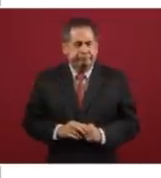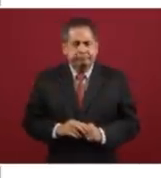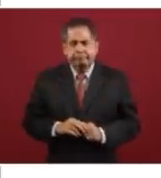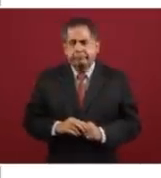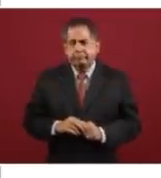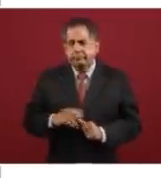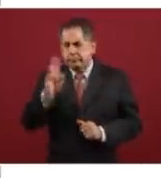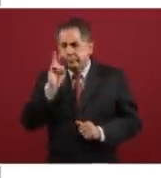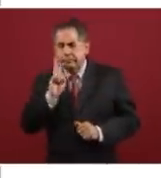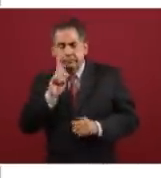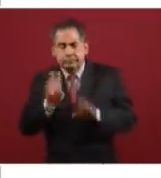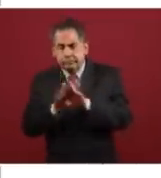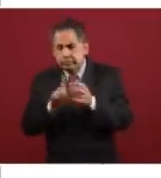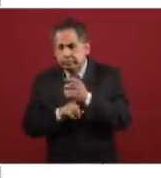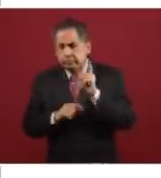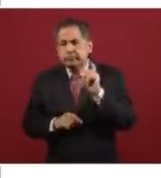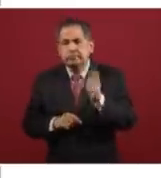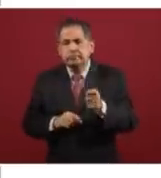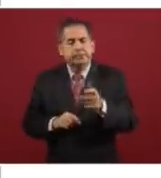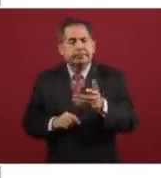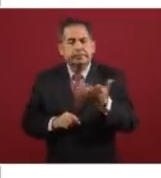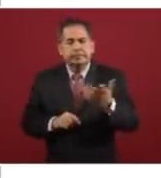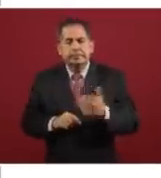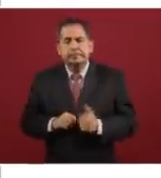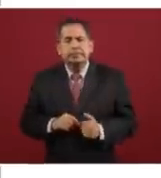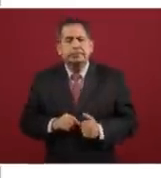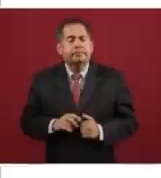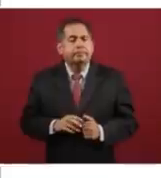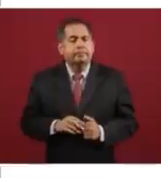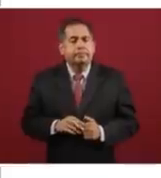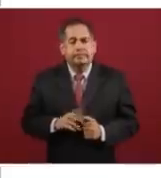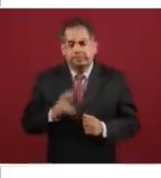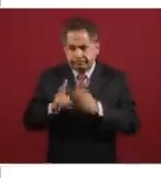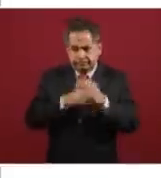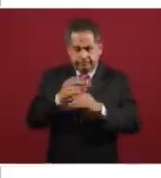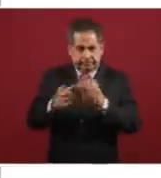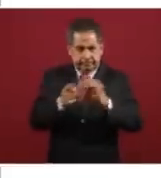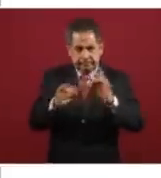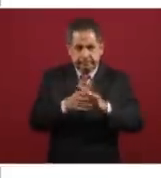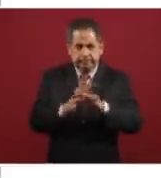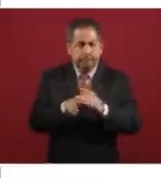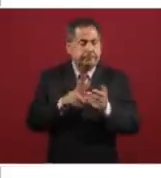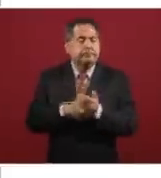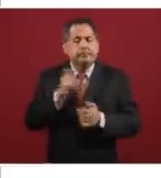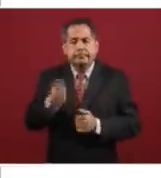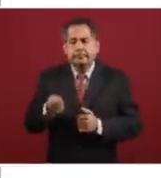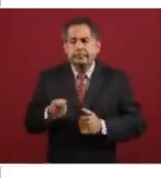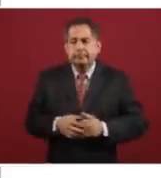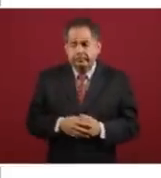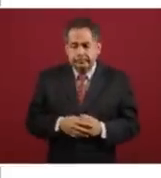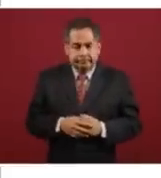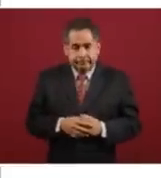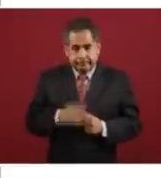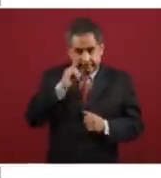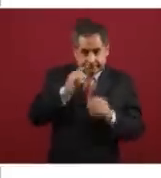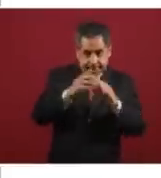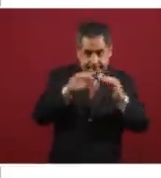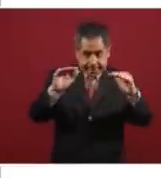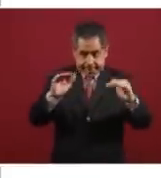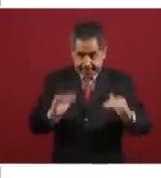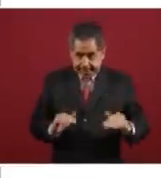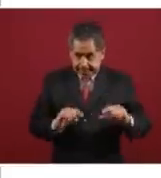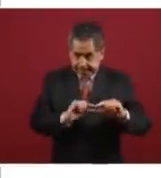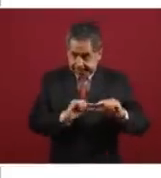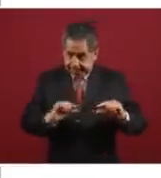señalador, si lo tienen a la mano, pero miren, voy a citar solo los de la parte baja,